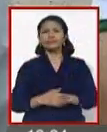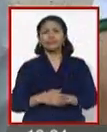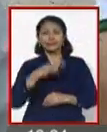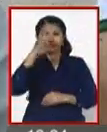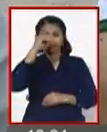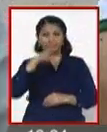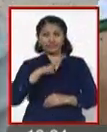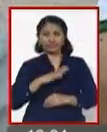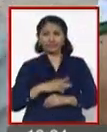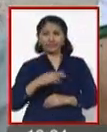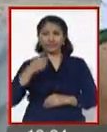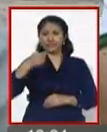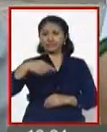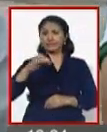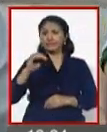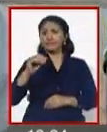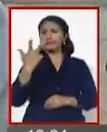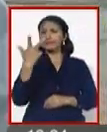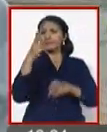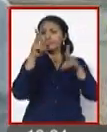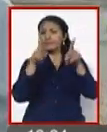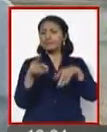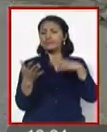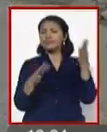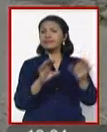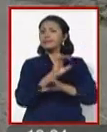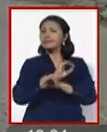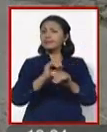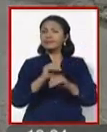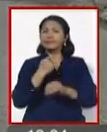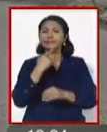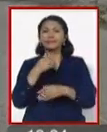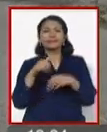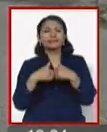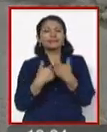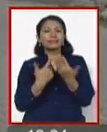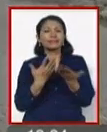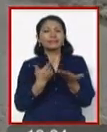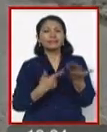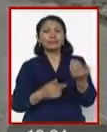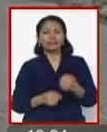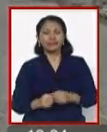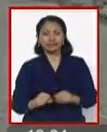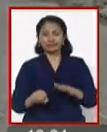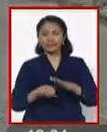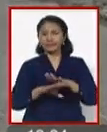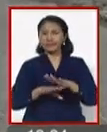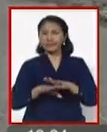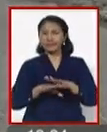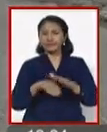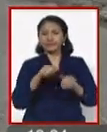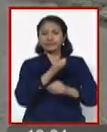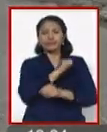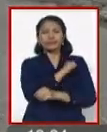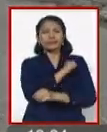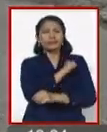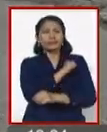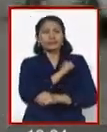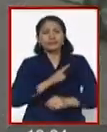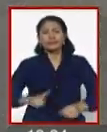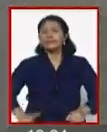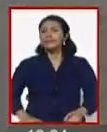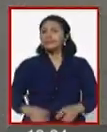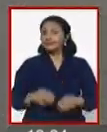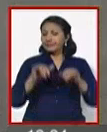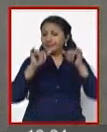el señor Goita de anoche ya son 3 muertos que hay y no hay ninguna política de parte de la señora su alcaldesa del Distrito 3 para que se